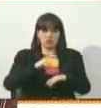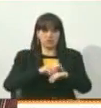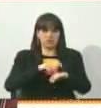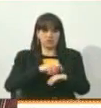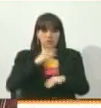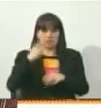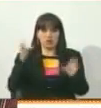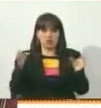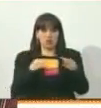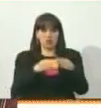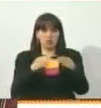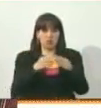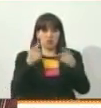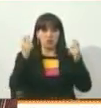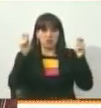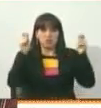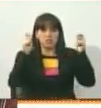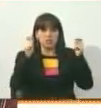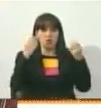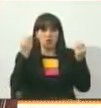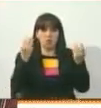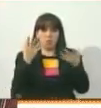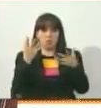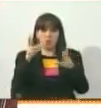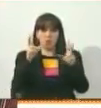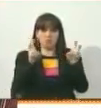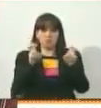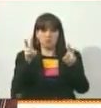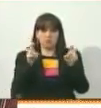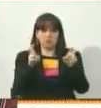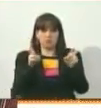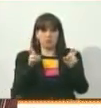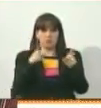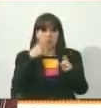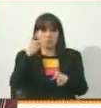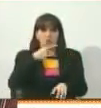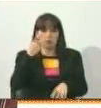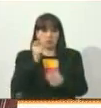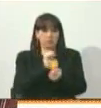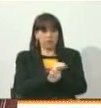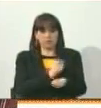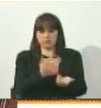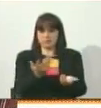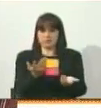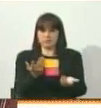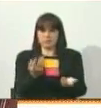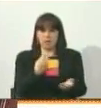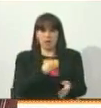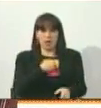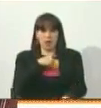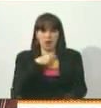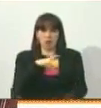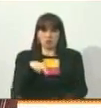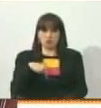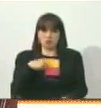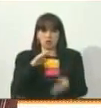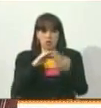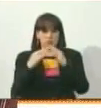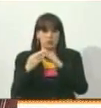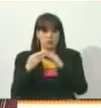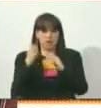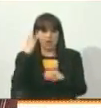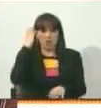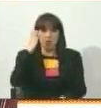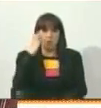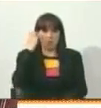para tratar el tema de los presos políticos en Venezuela. ¿A nosotros? No, y en la comunidad europea. No, ahí